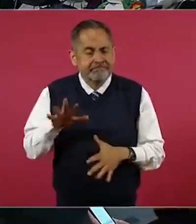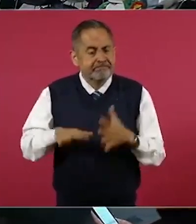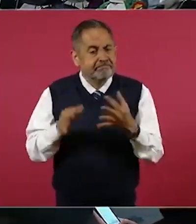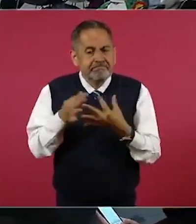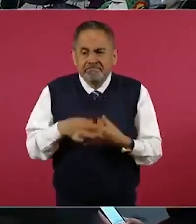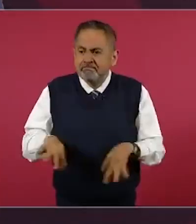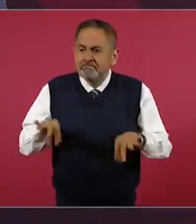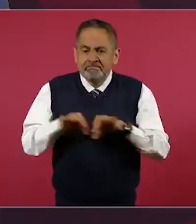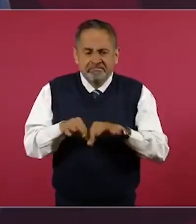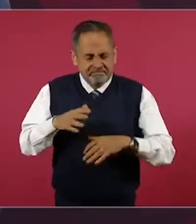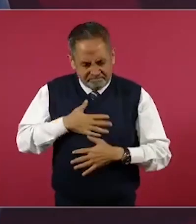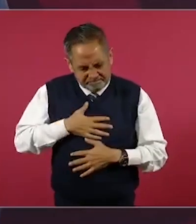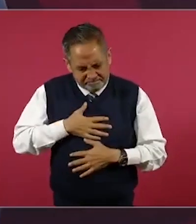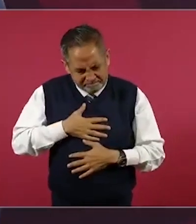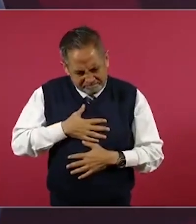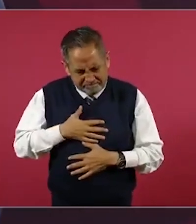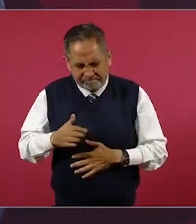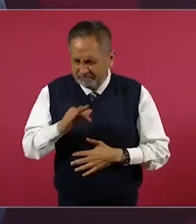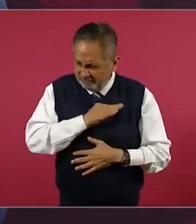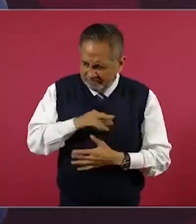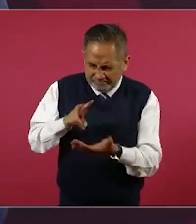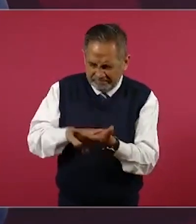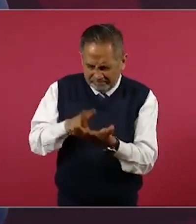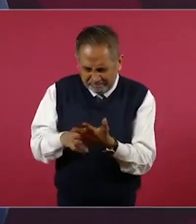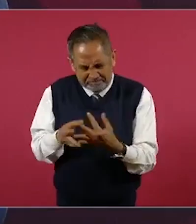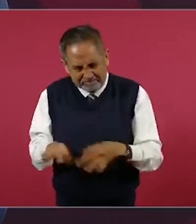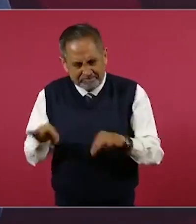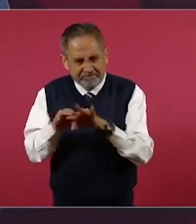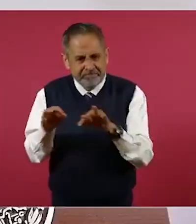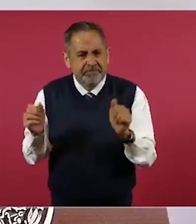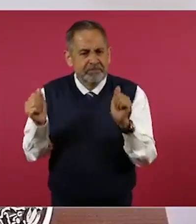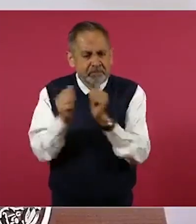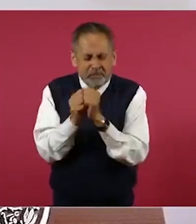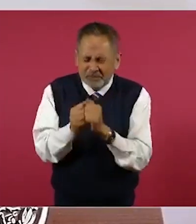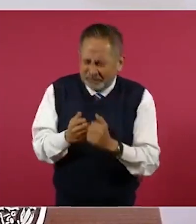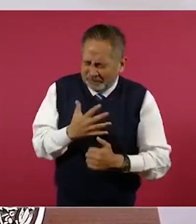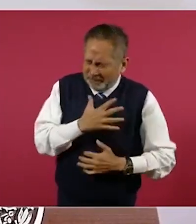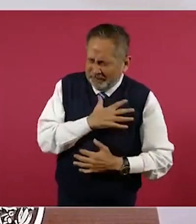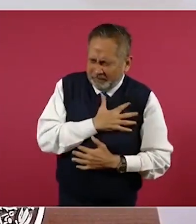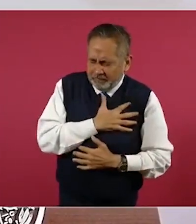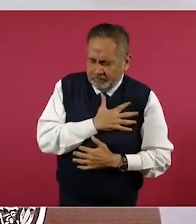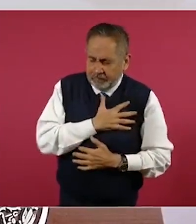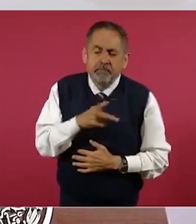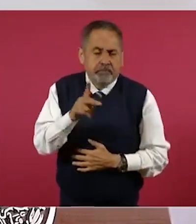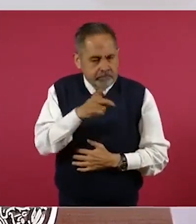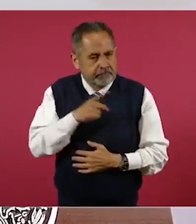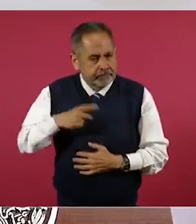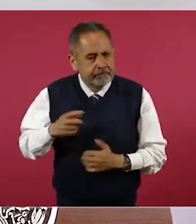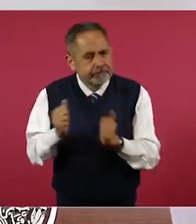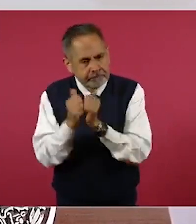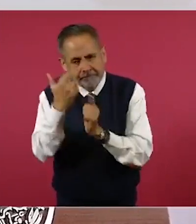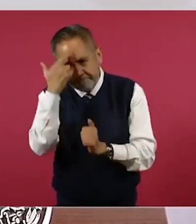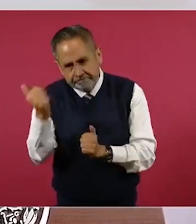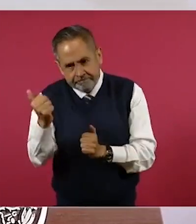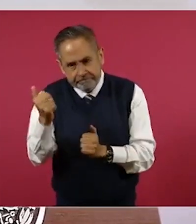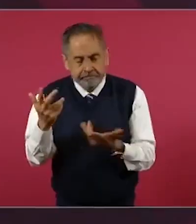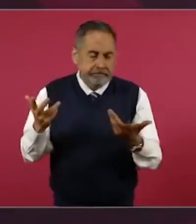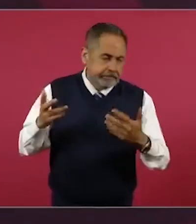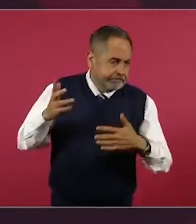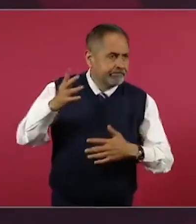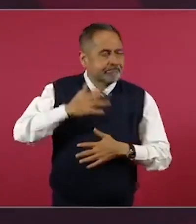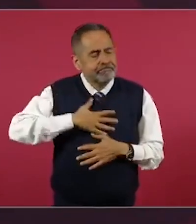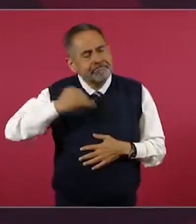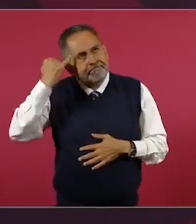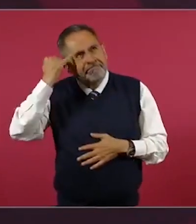que ven la pena eh se hacen con mucha pasión entonces imaginaba